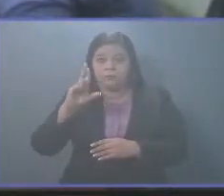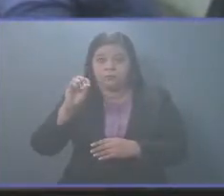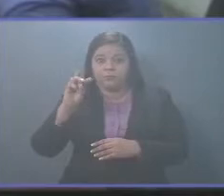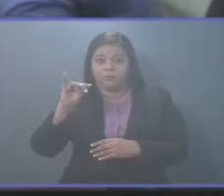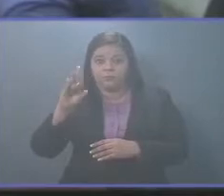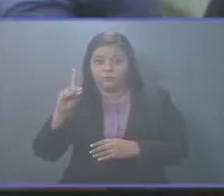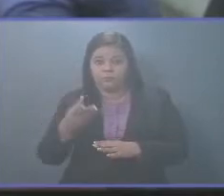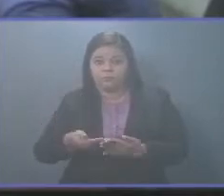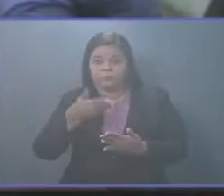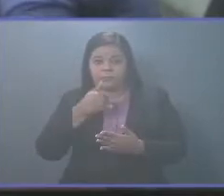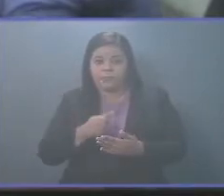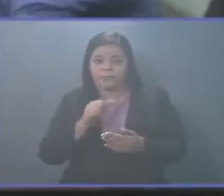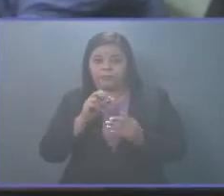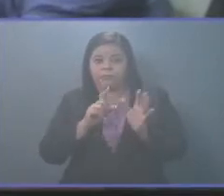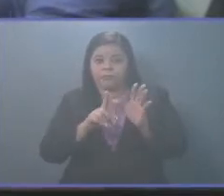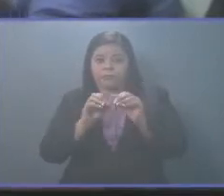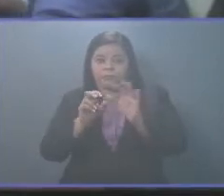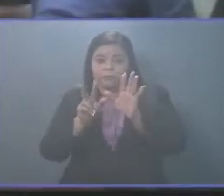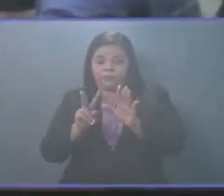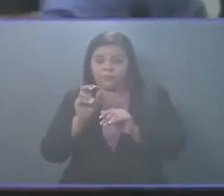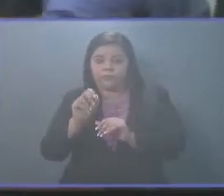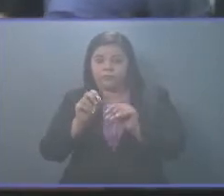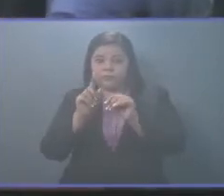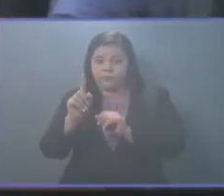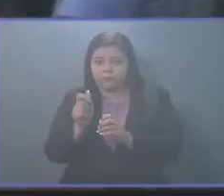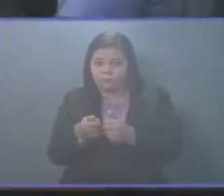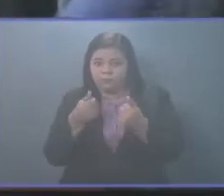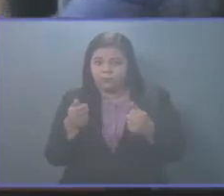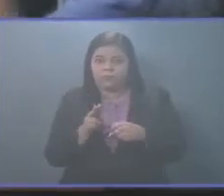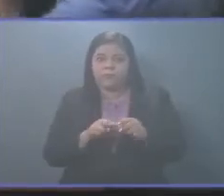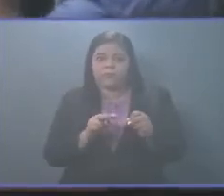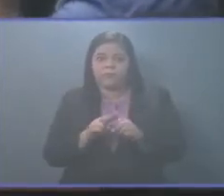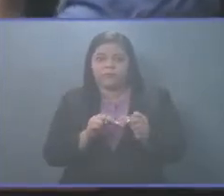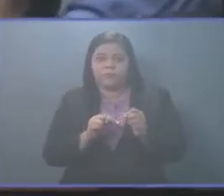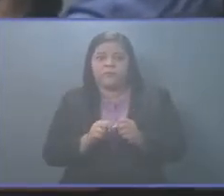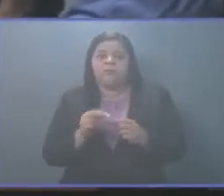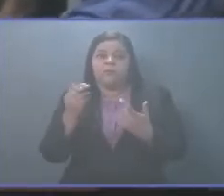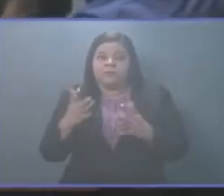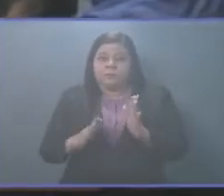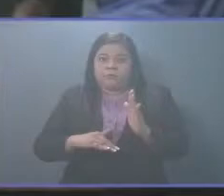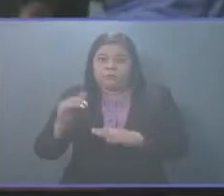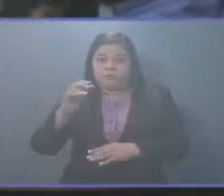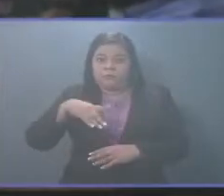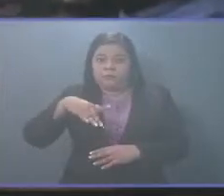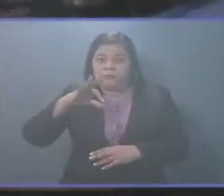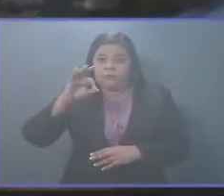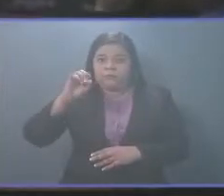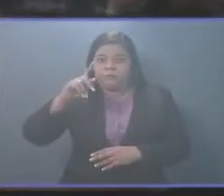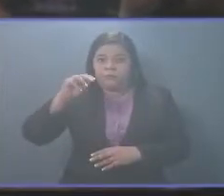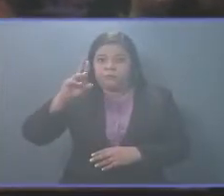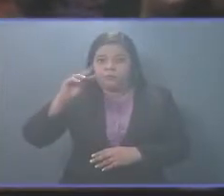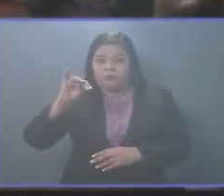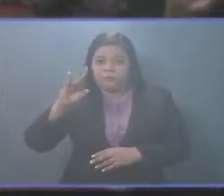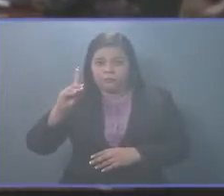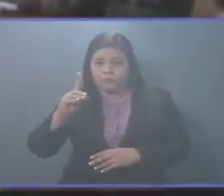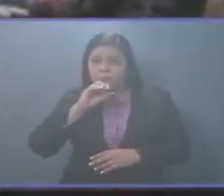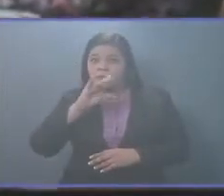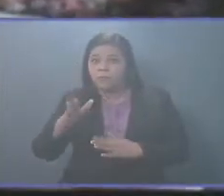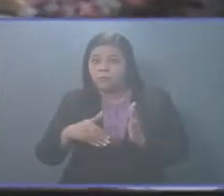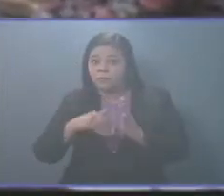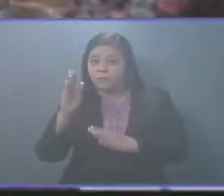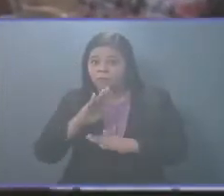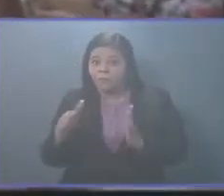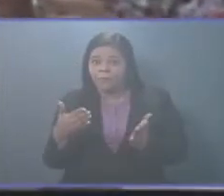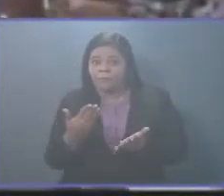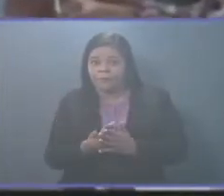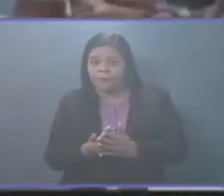asignaron 607.1 millones de dólares. Al usar preferentemente el FOPROMID en lugar del FERRE, además de manejar recursos con